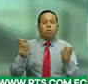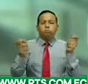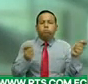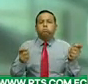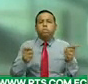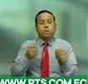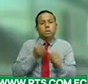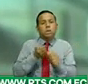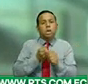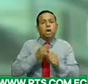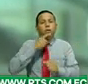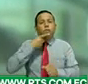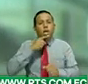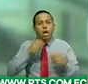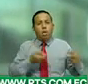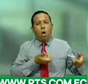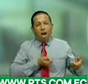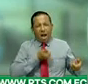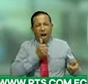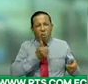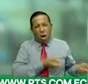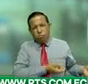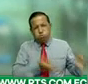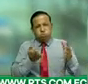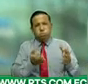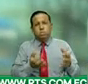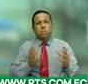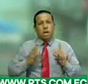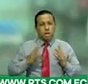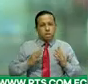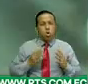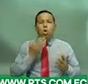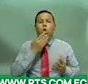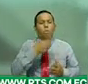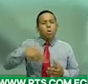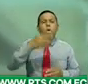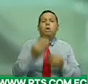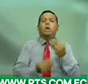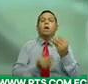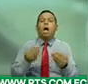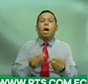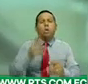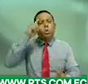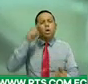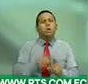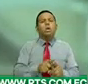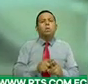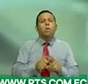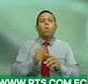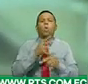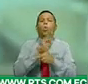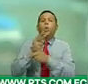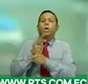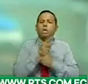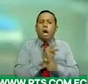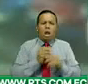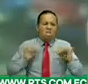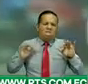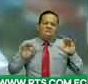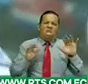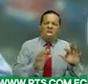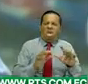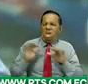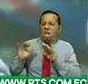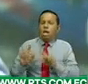a qué? Al tema de generar estrategias para minimizar las aglomeraciones. El tema de los aforos,